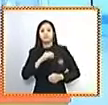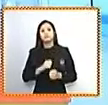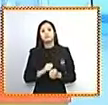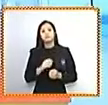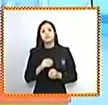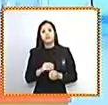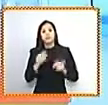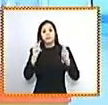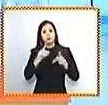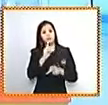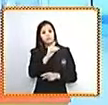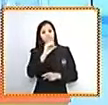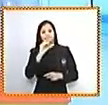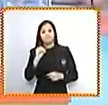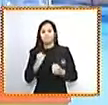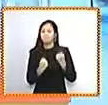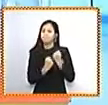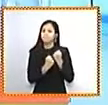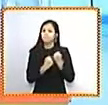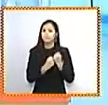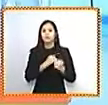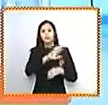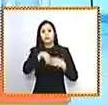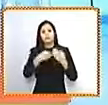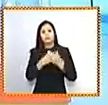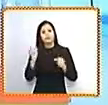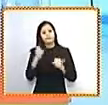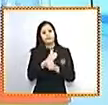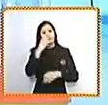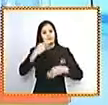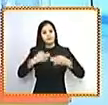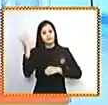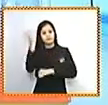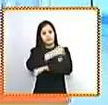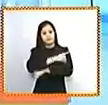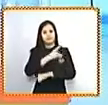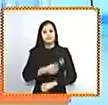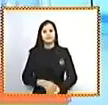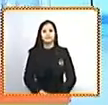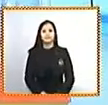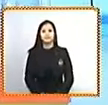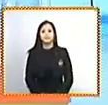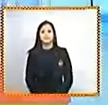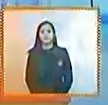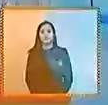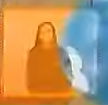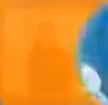sufren de una discapacidad, porque con jugadita ganamos todos. ¡Feliz día!